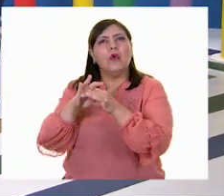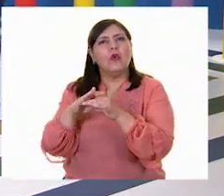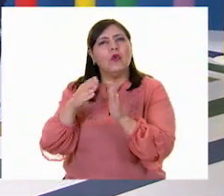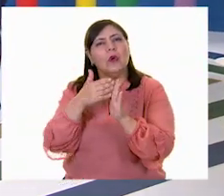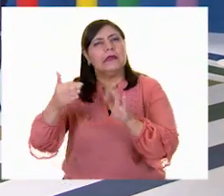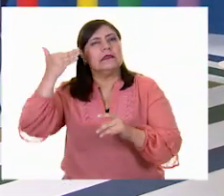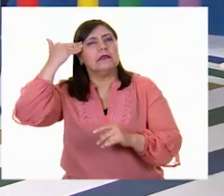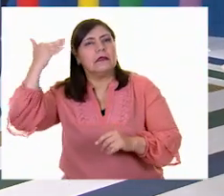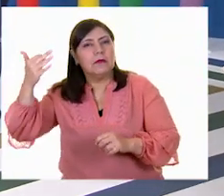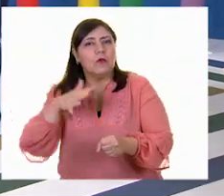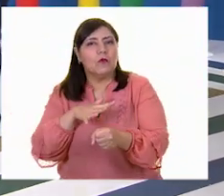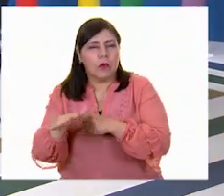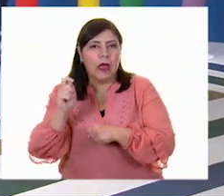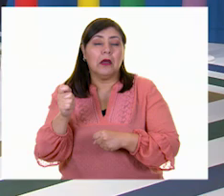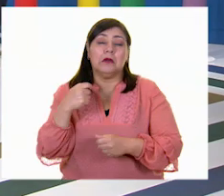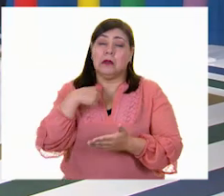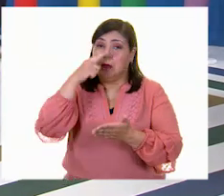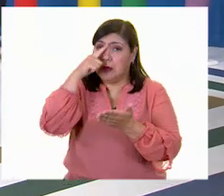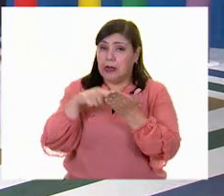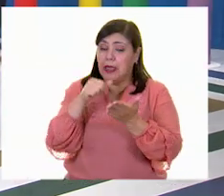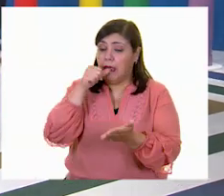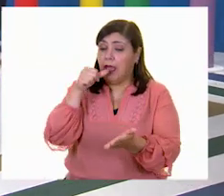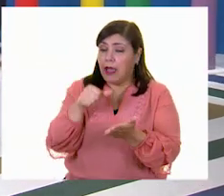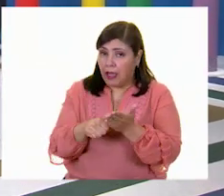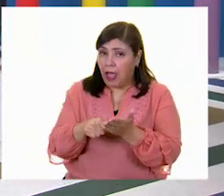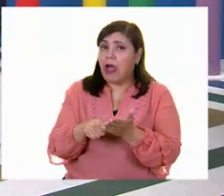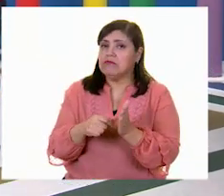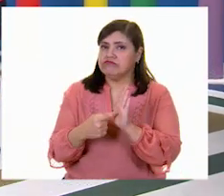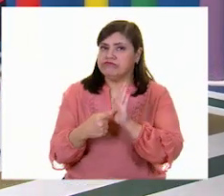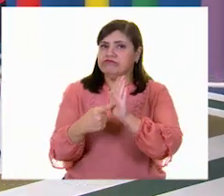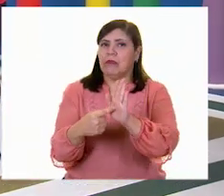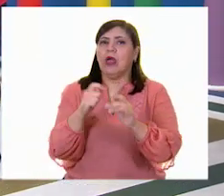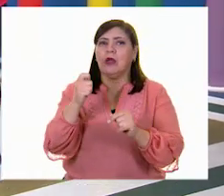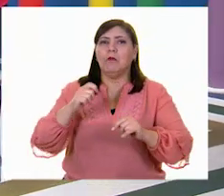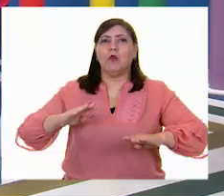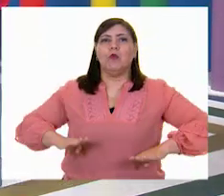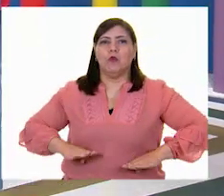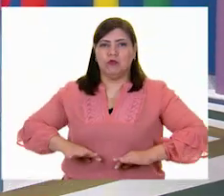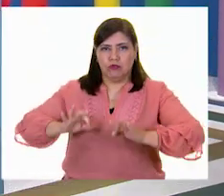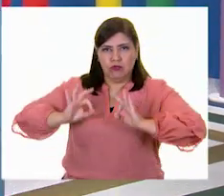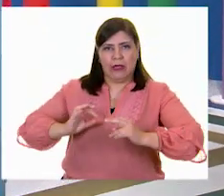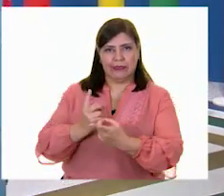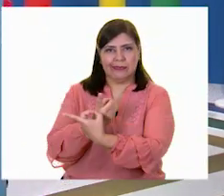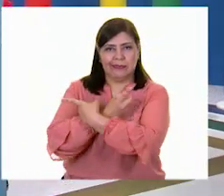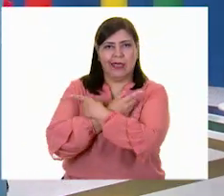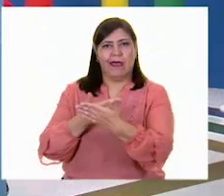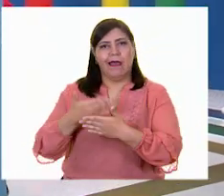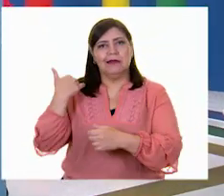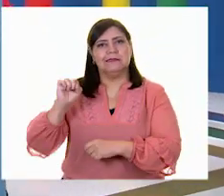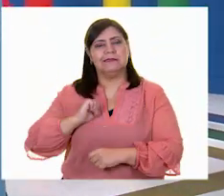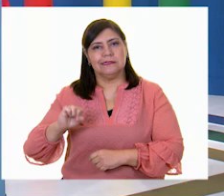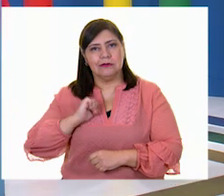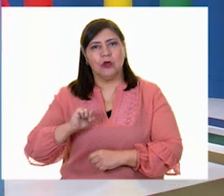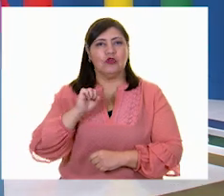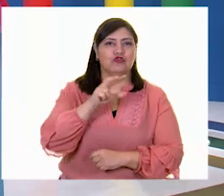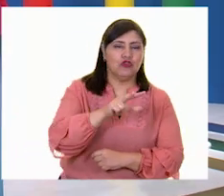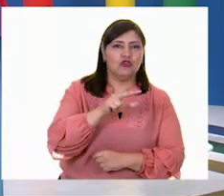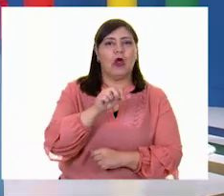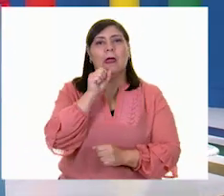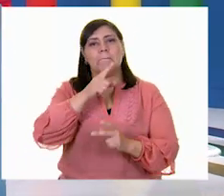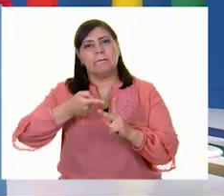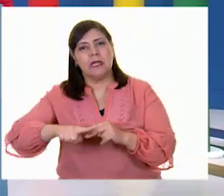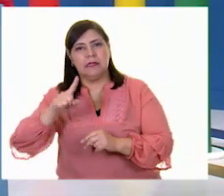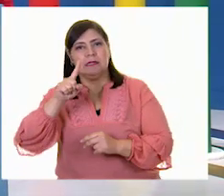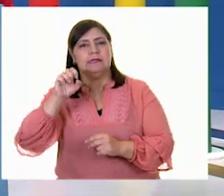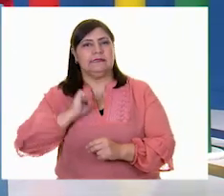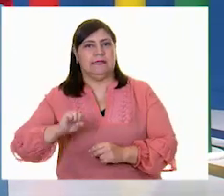particular, supongo que la carta que leímos nos revela un ideal de conducta de finales del siglo XVIII y principios del XIX